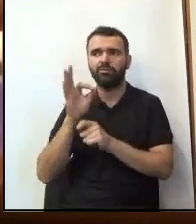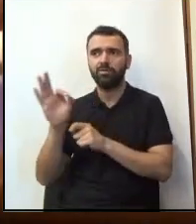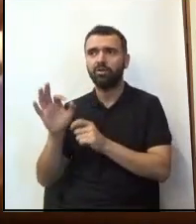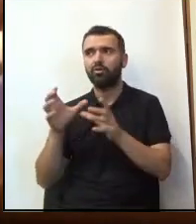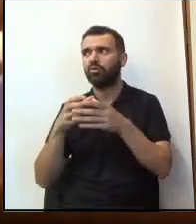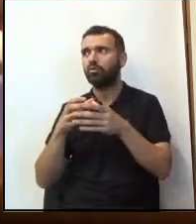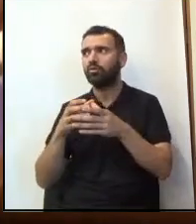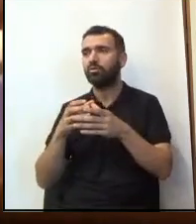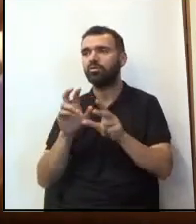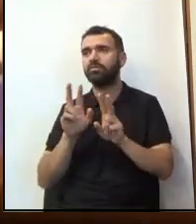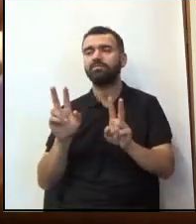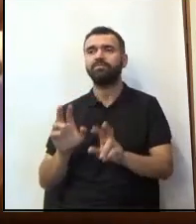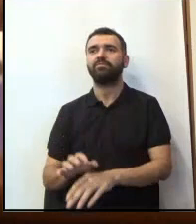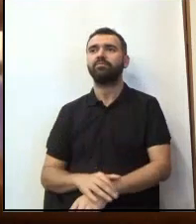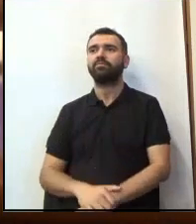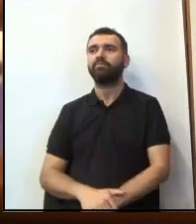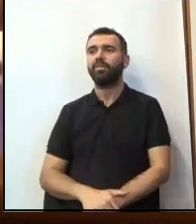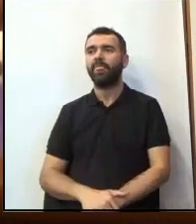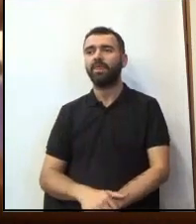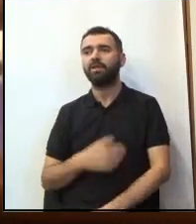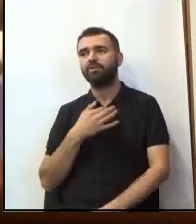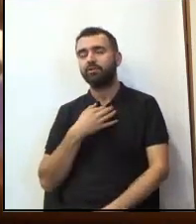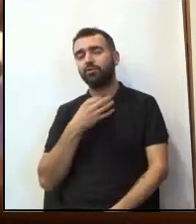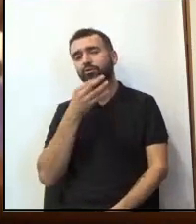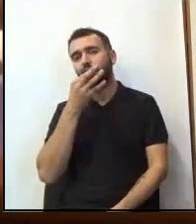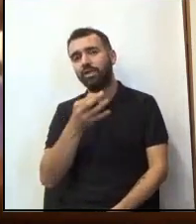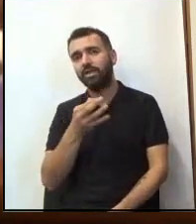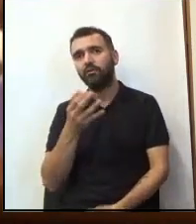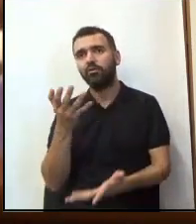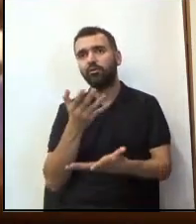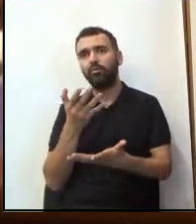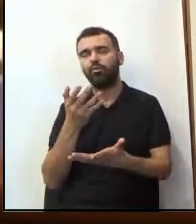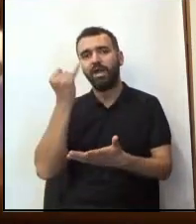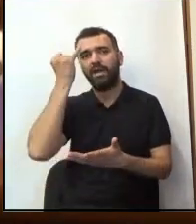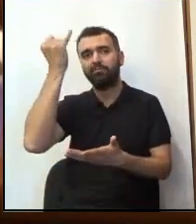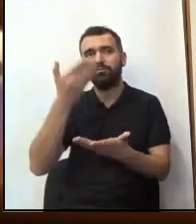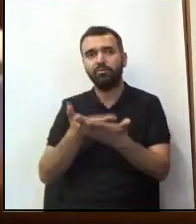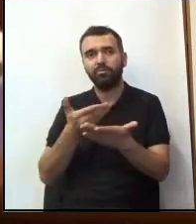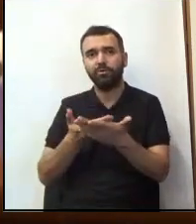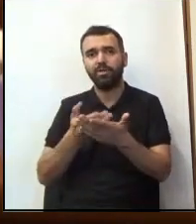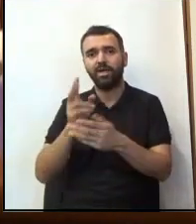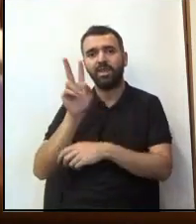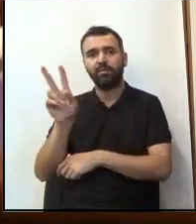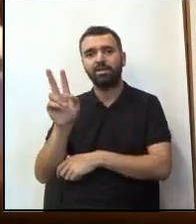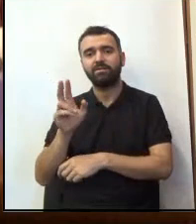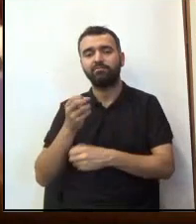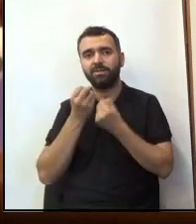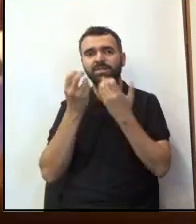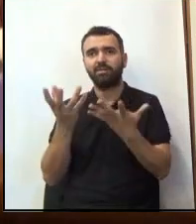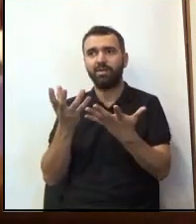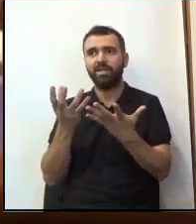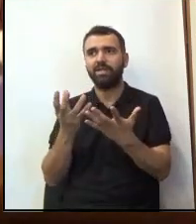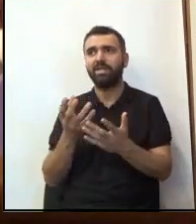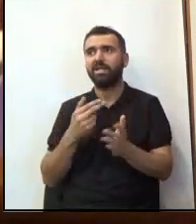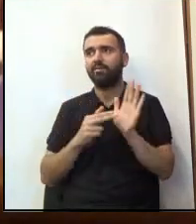mal que una moción de paz. O sea, yo lo planteé como una moción de paz, sinceramente. Sinceramente la